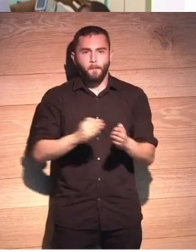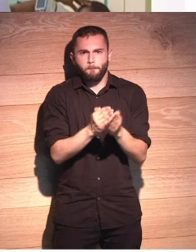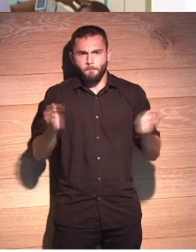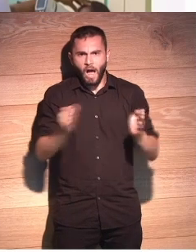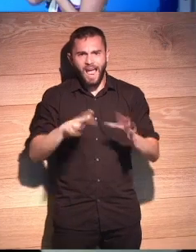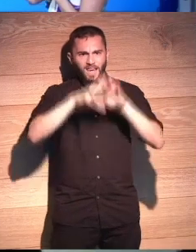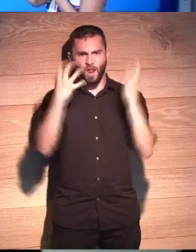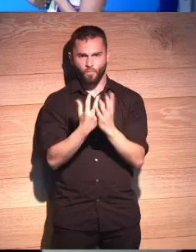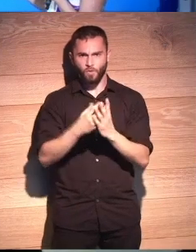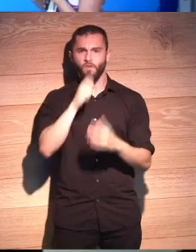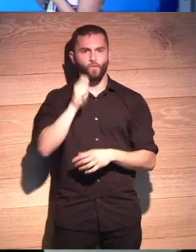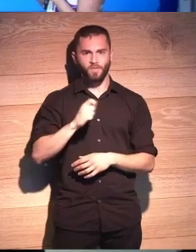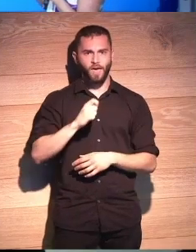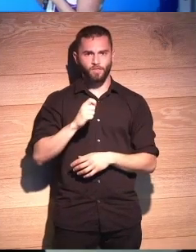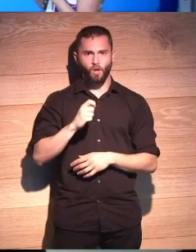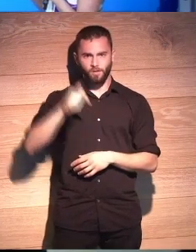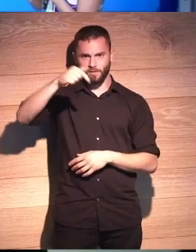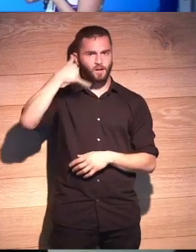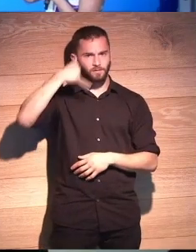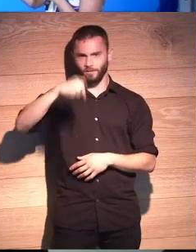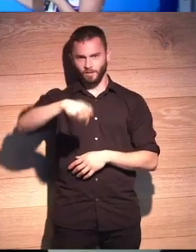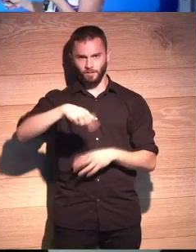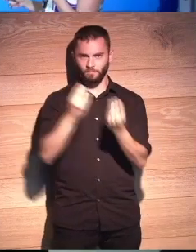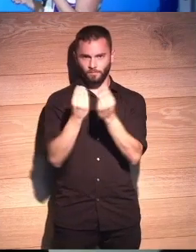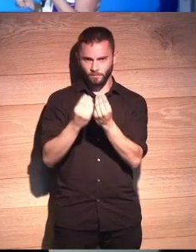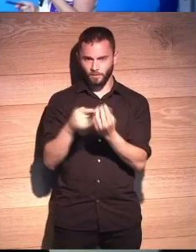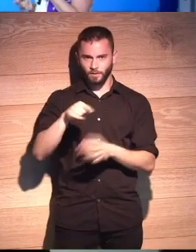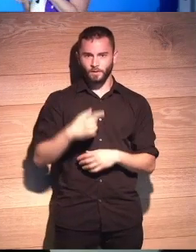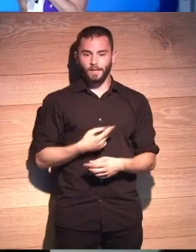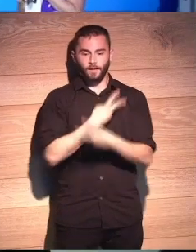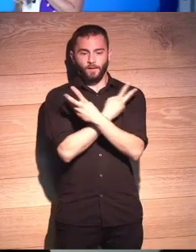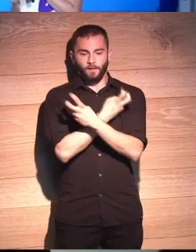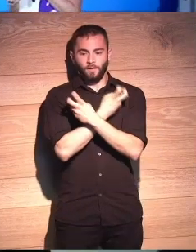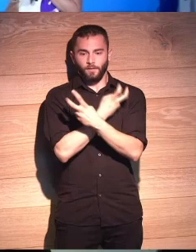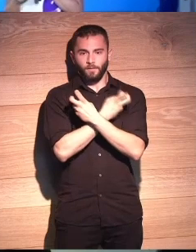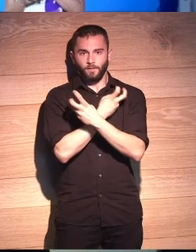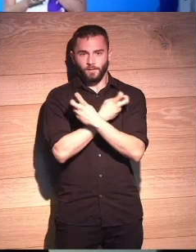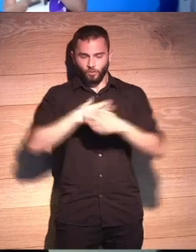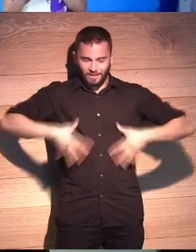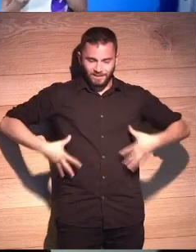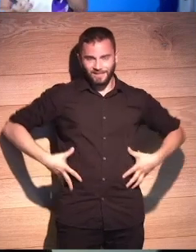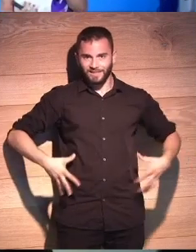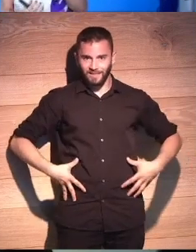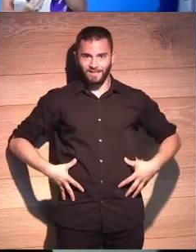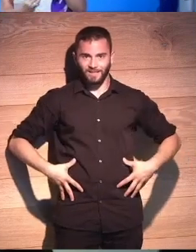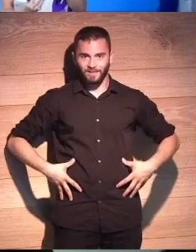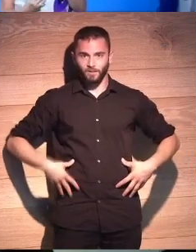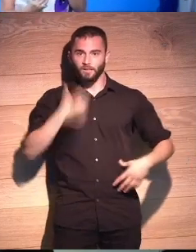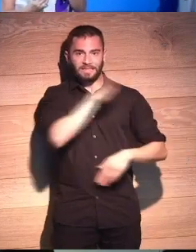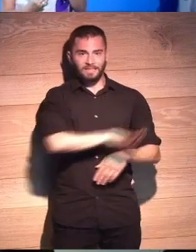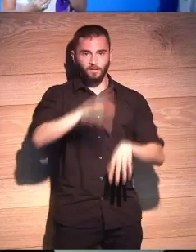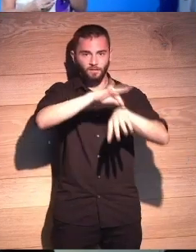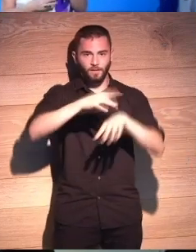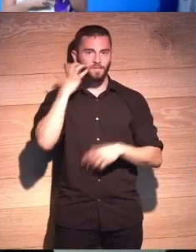ella, estuvo aquí también en Fundación, y ha creado exoesqueletos para niños con enfermedades raras, que son, o niños con